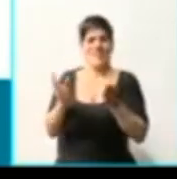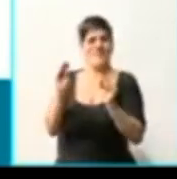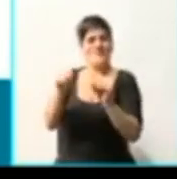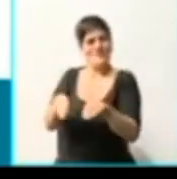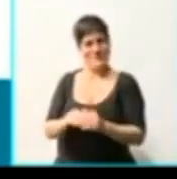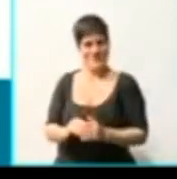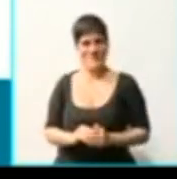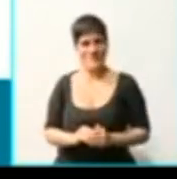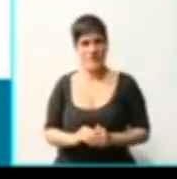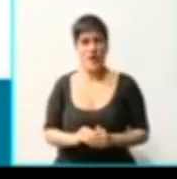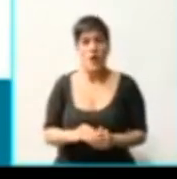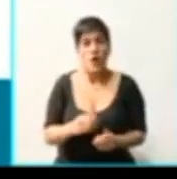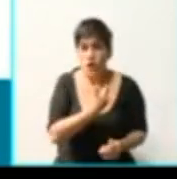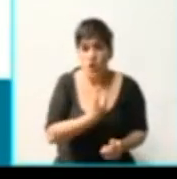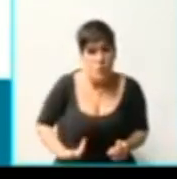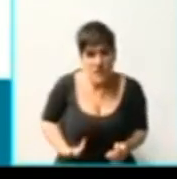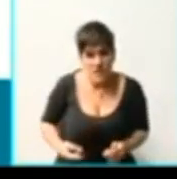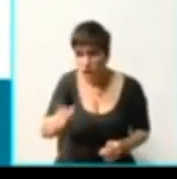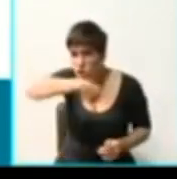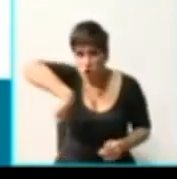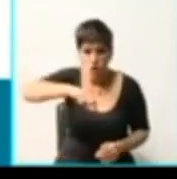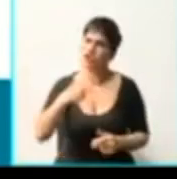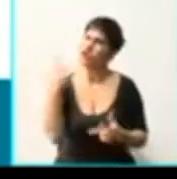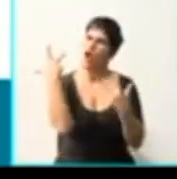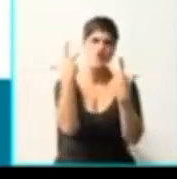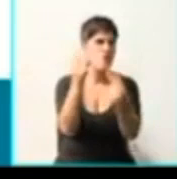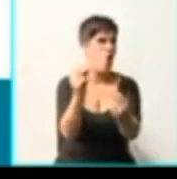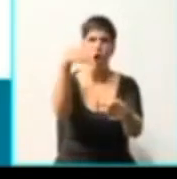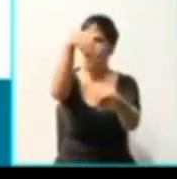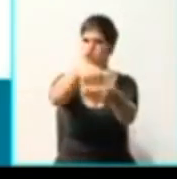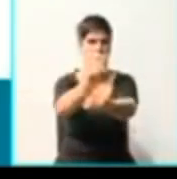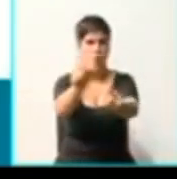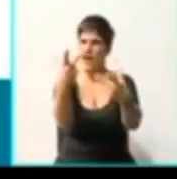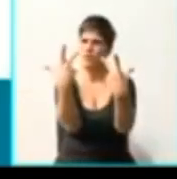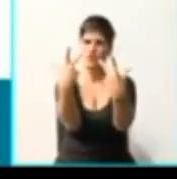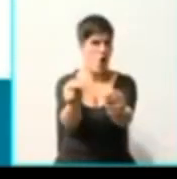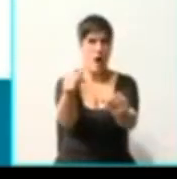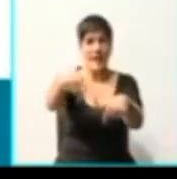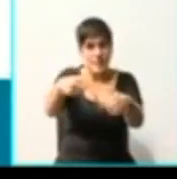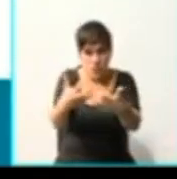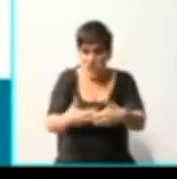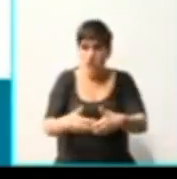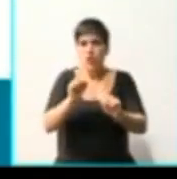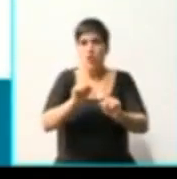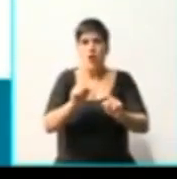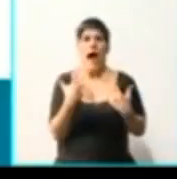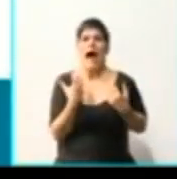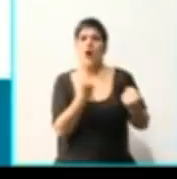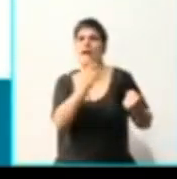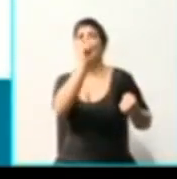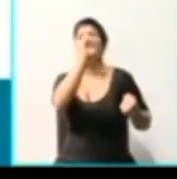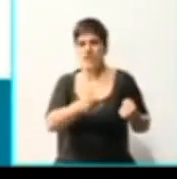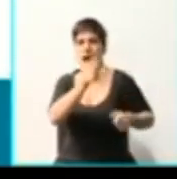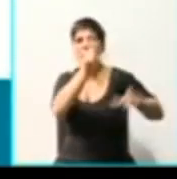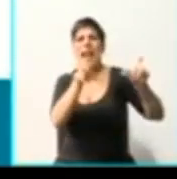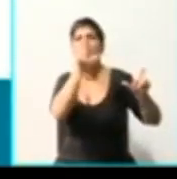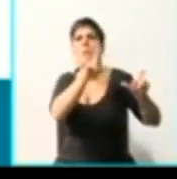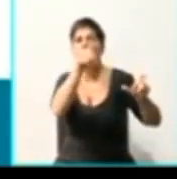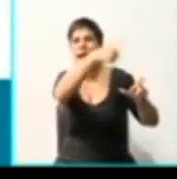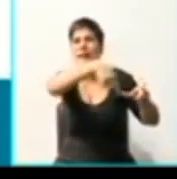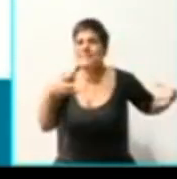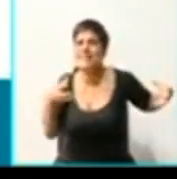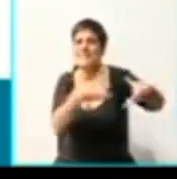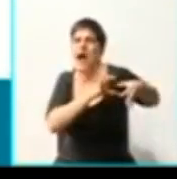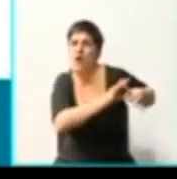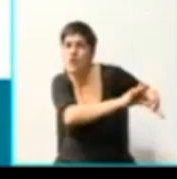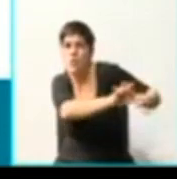de ningún modo vamos a acompañar este proyecto. Vamos a acompañar a estas mujeres que valientemente se vienen agrupando